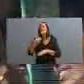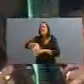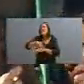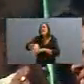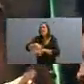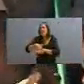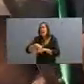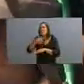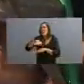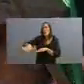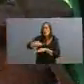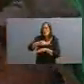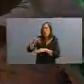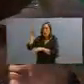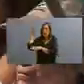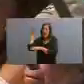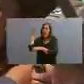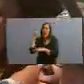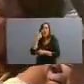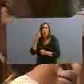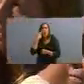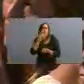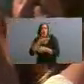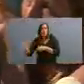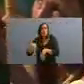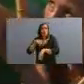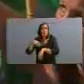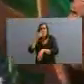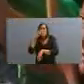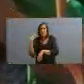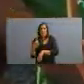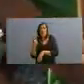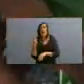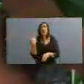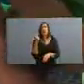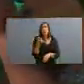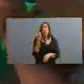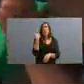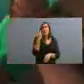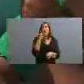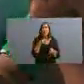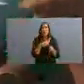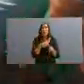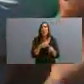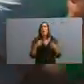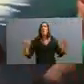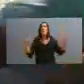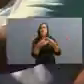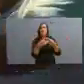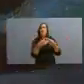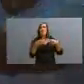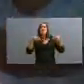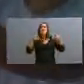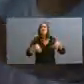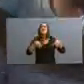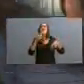en tal sector. Y me acordaba de lo que pasó hace pocos días en un enfrentamiento también de Barras Bravas, de la hinchada